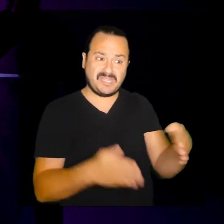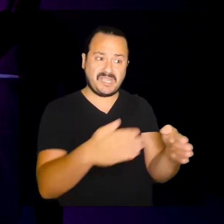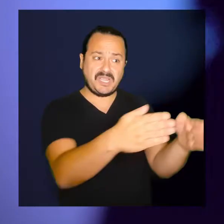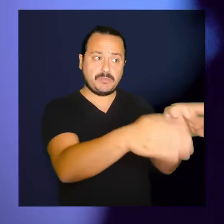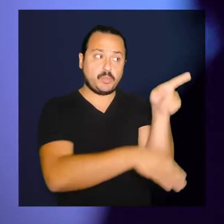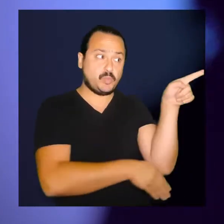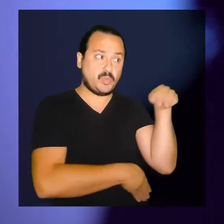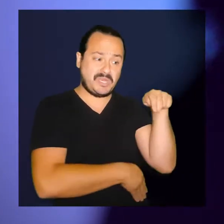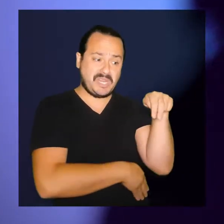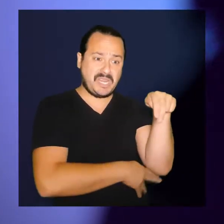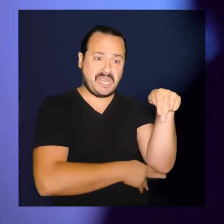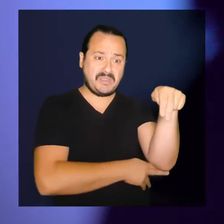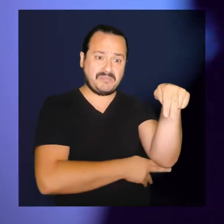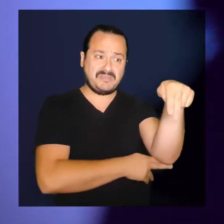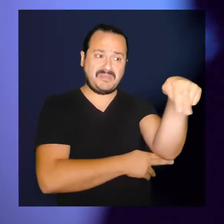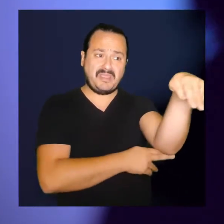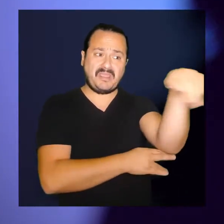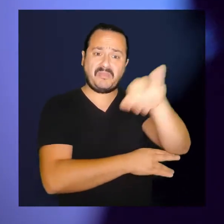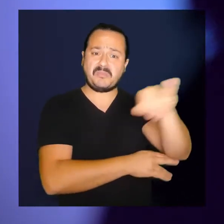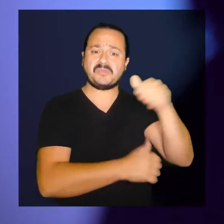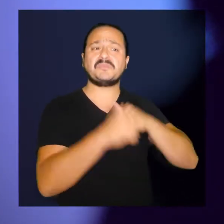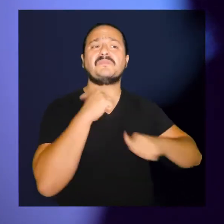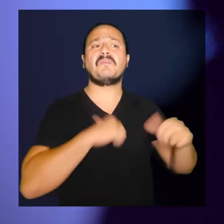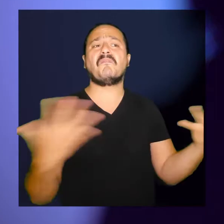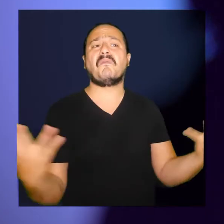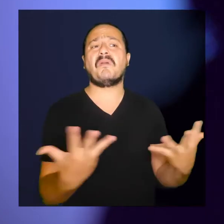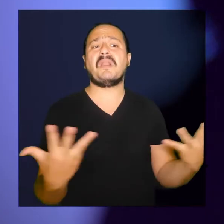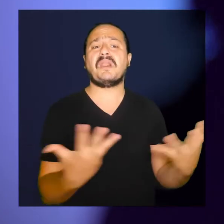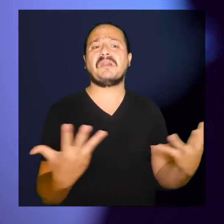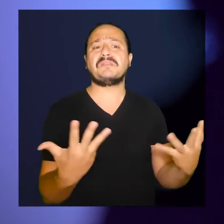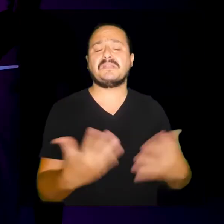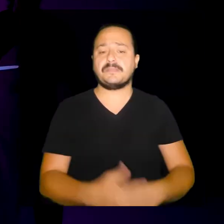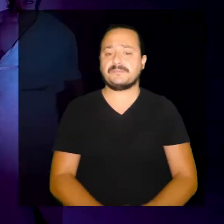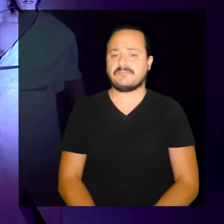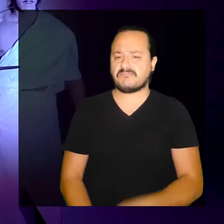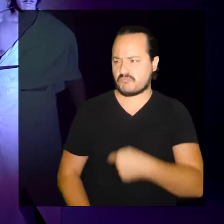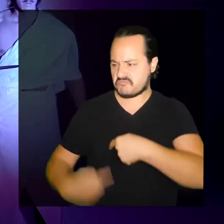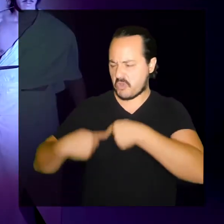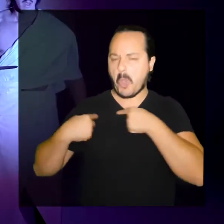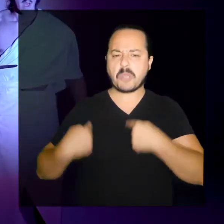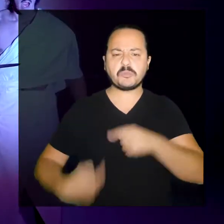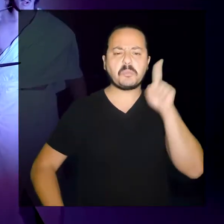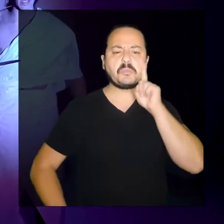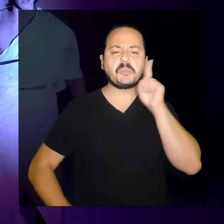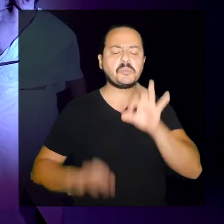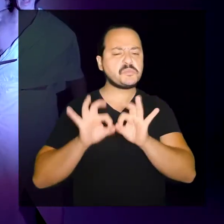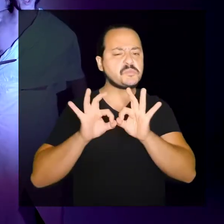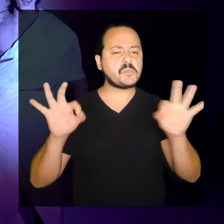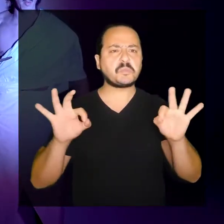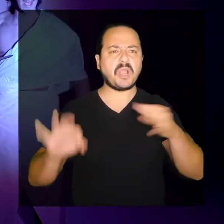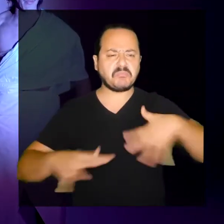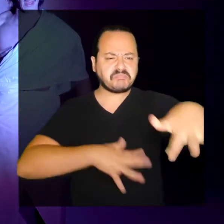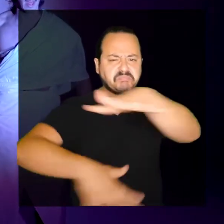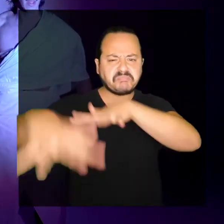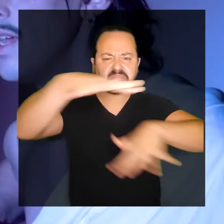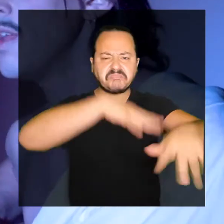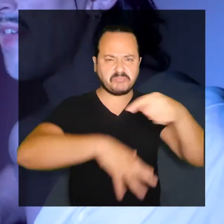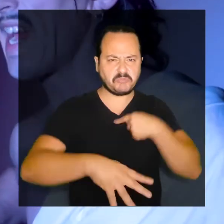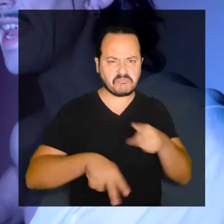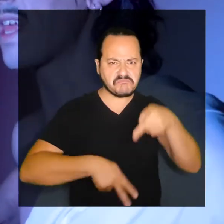senda, sufrirás las peores ofensas. Aunque el corazón no